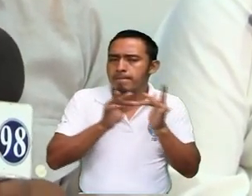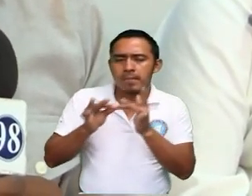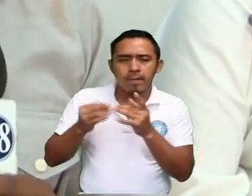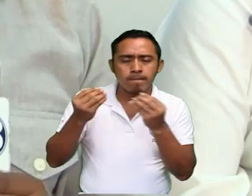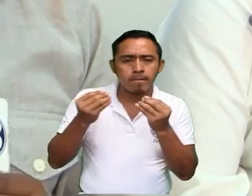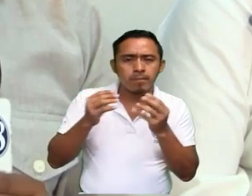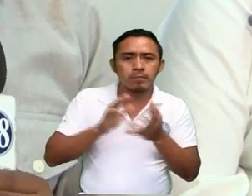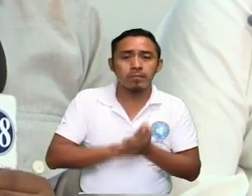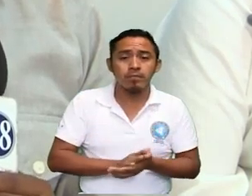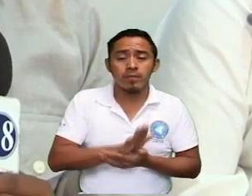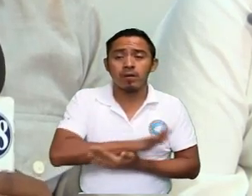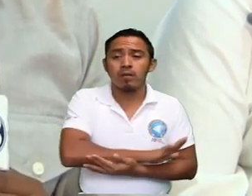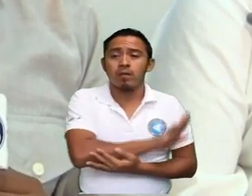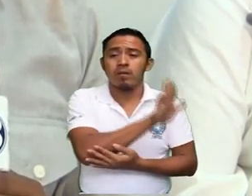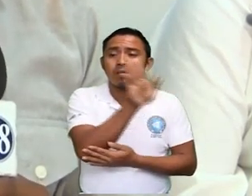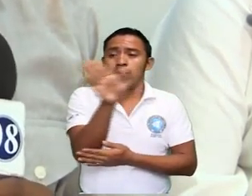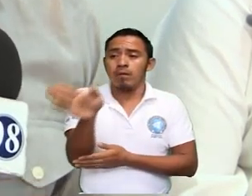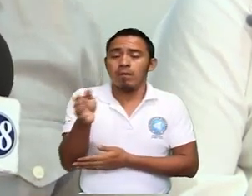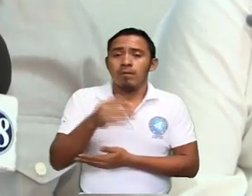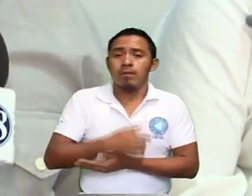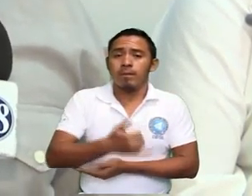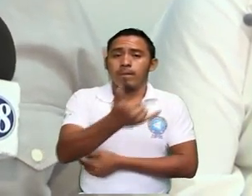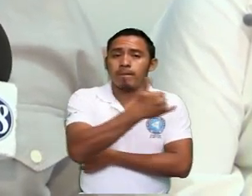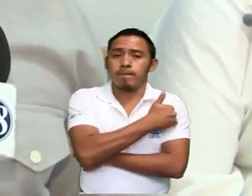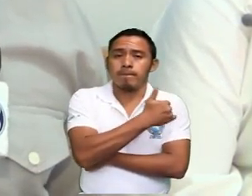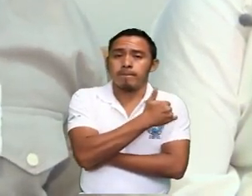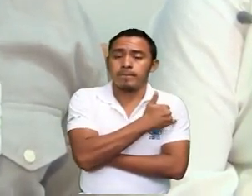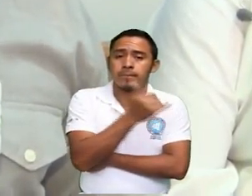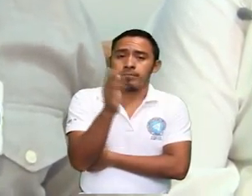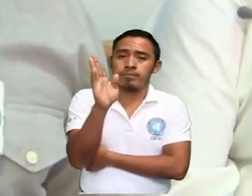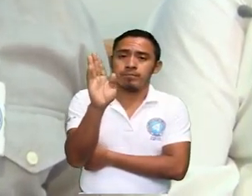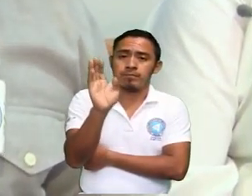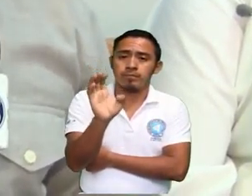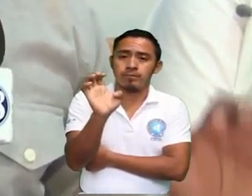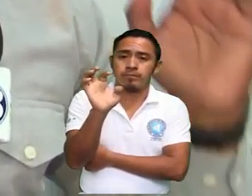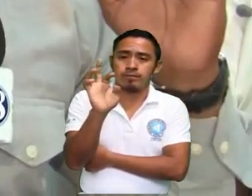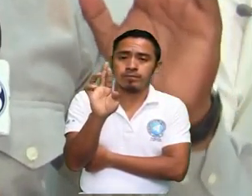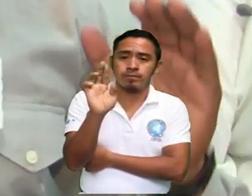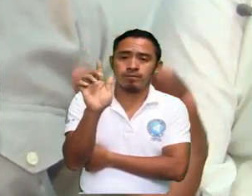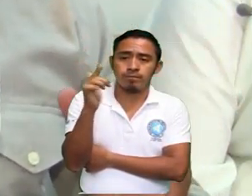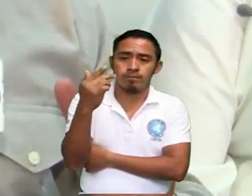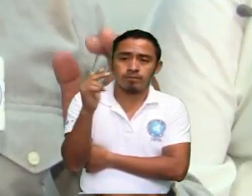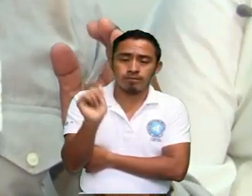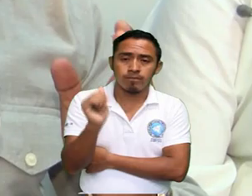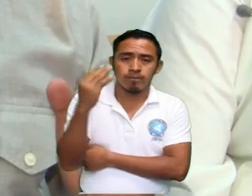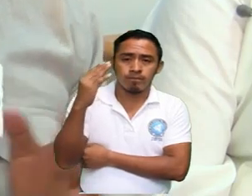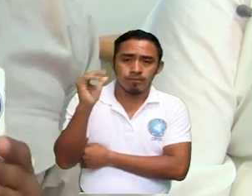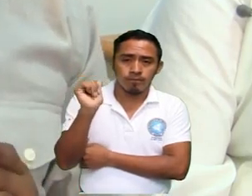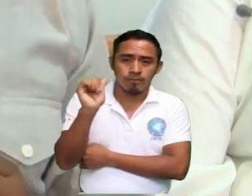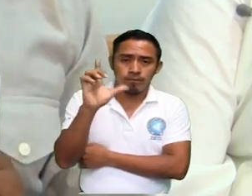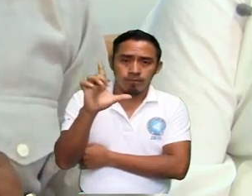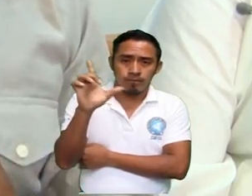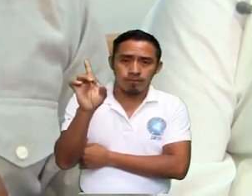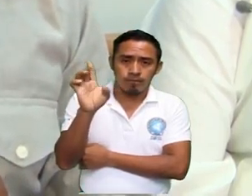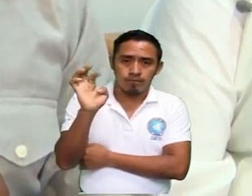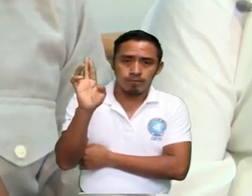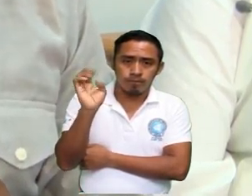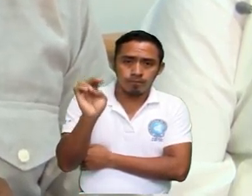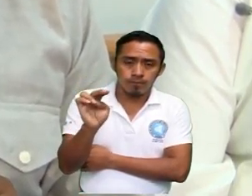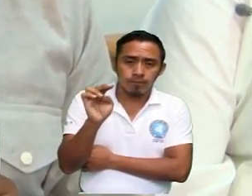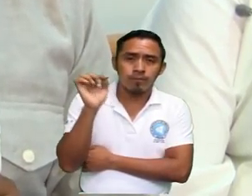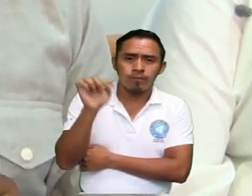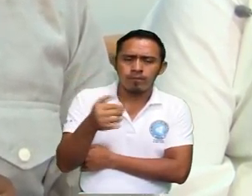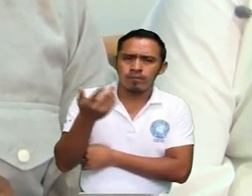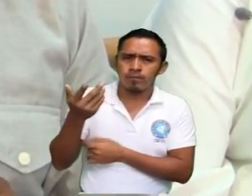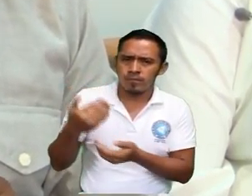trasladamos hasta el Hospital de Referencia Nacional Berta Calderón para conocer una estrategia que impulsan